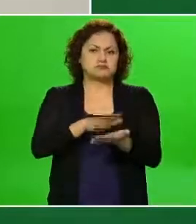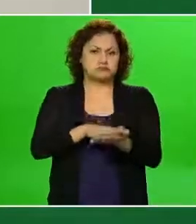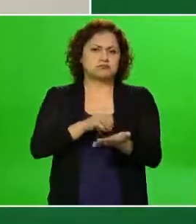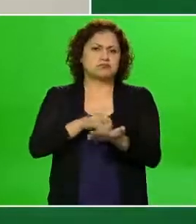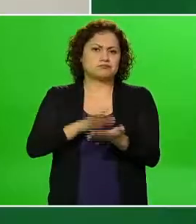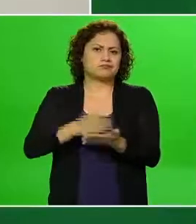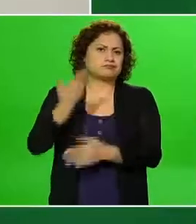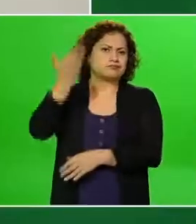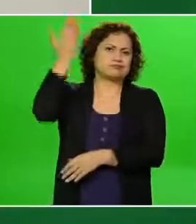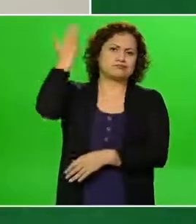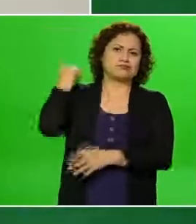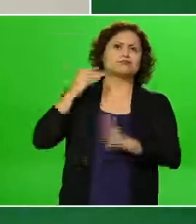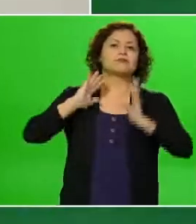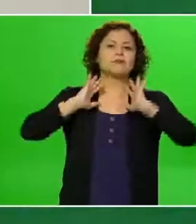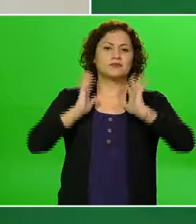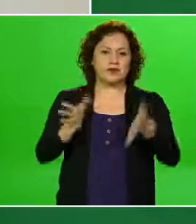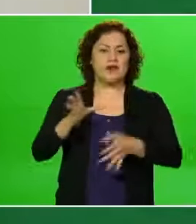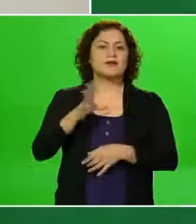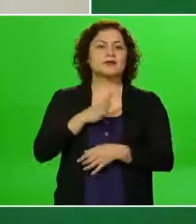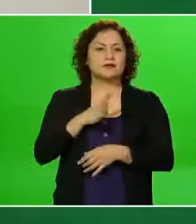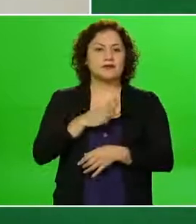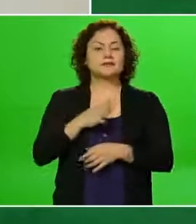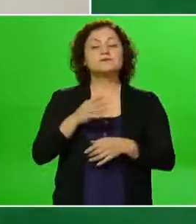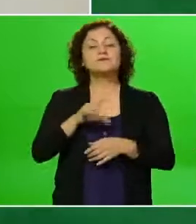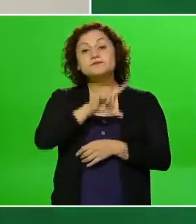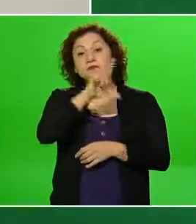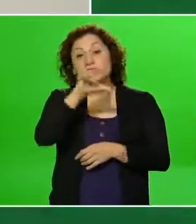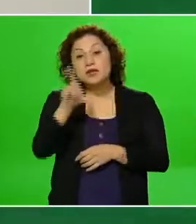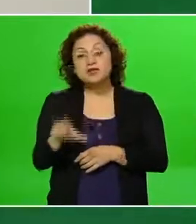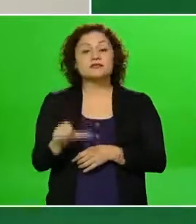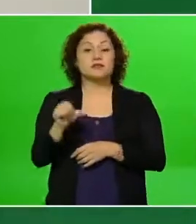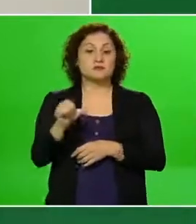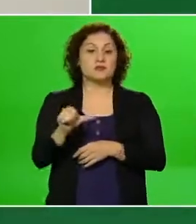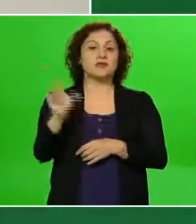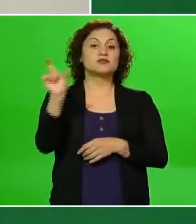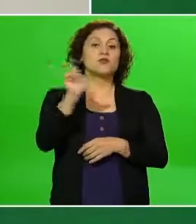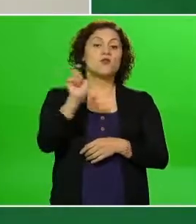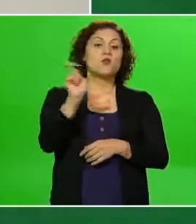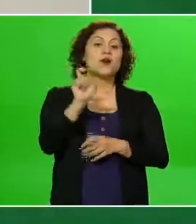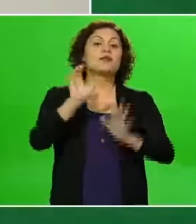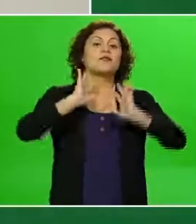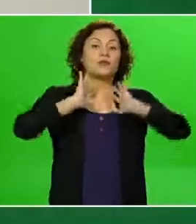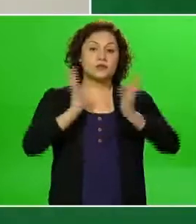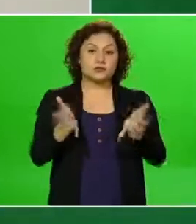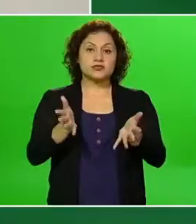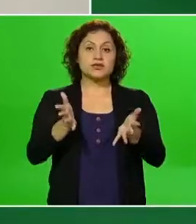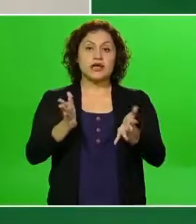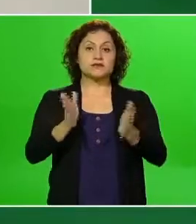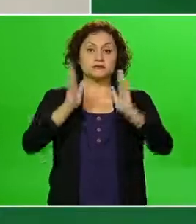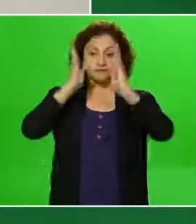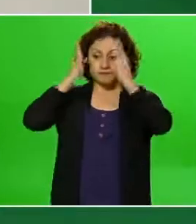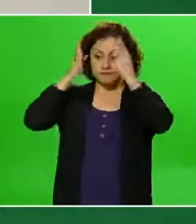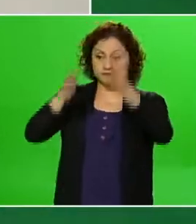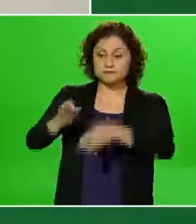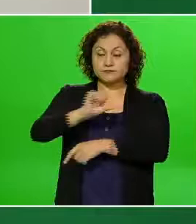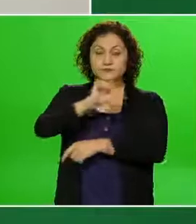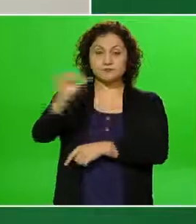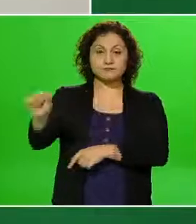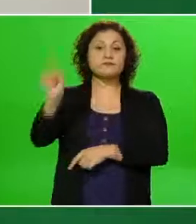componente. Cuando en semanas recientes se inició ya con la recomendación y se incorporó a la Estrategia Nacional de